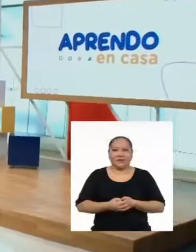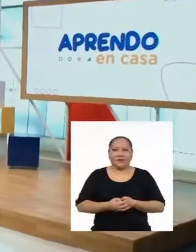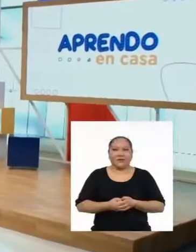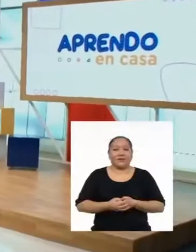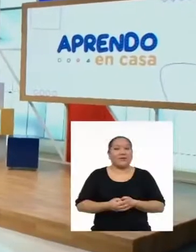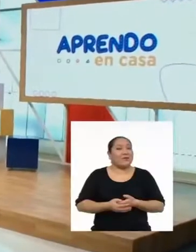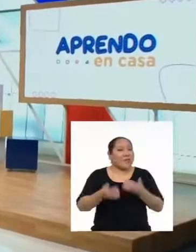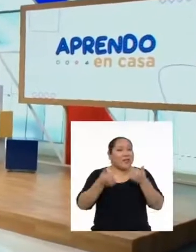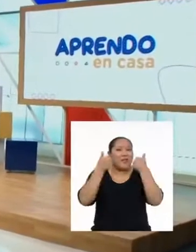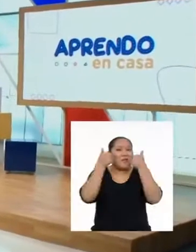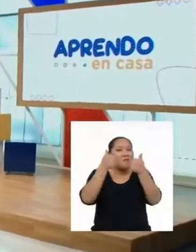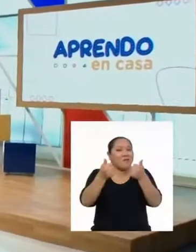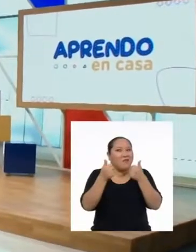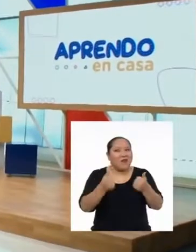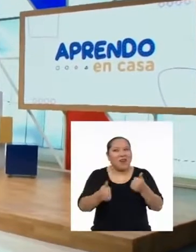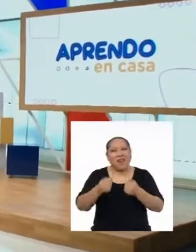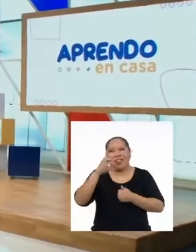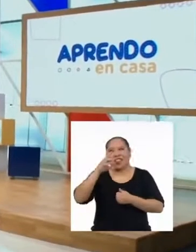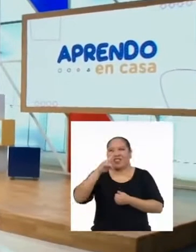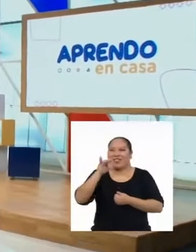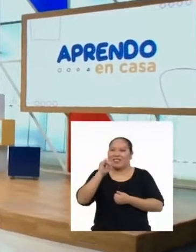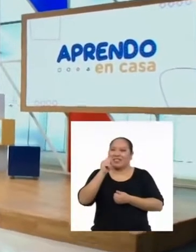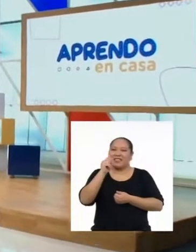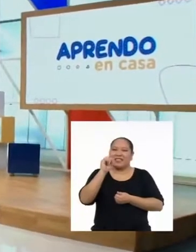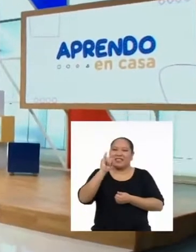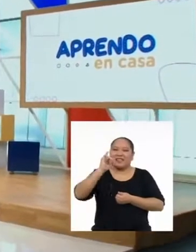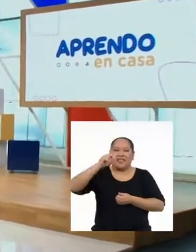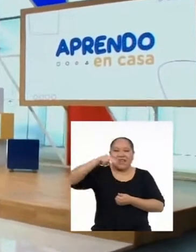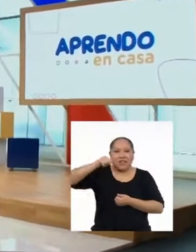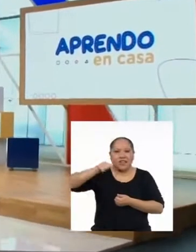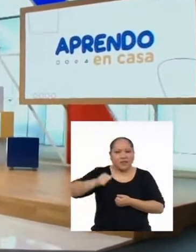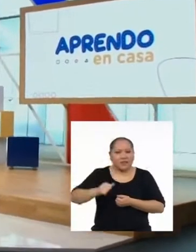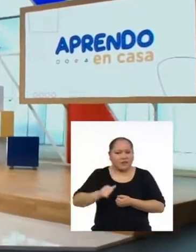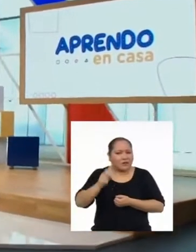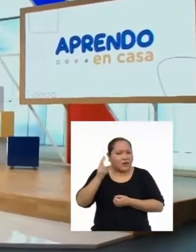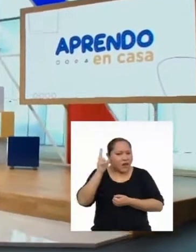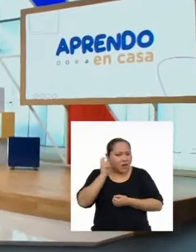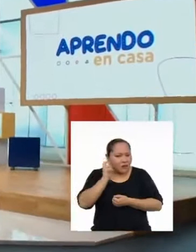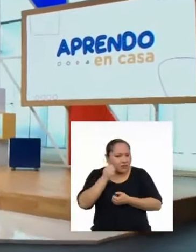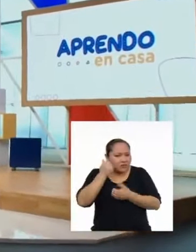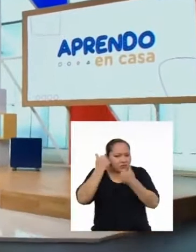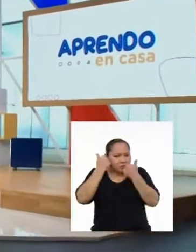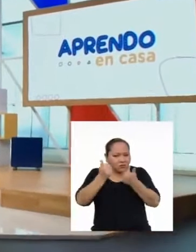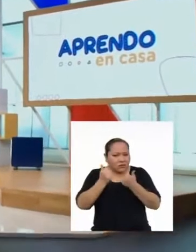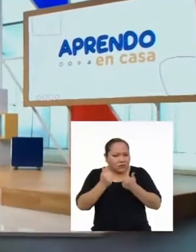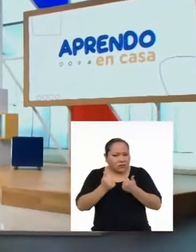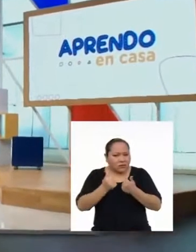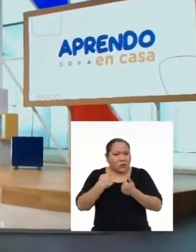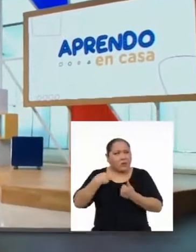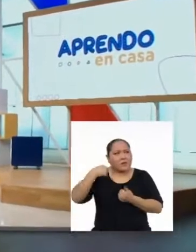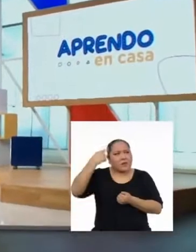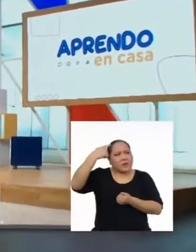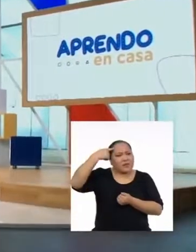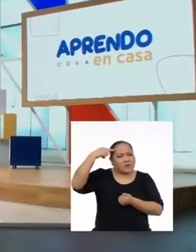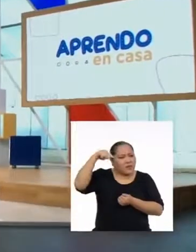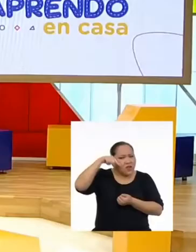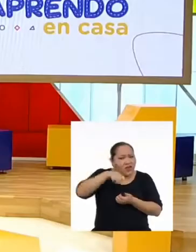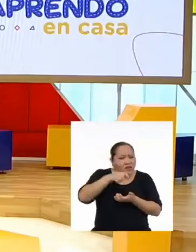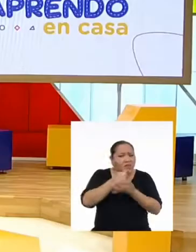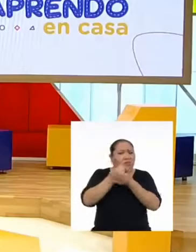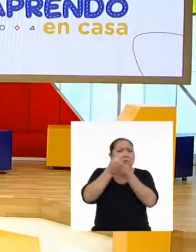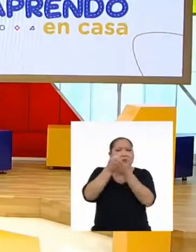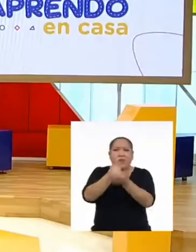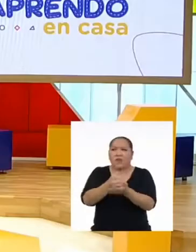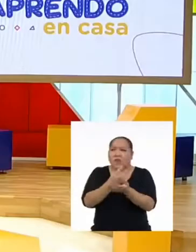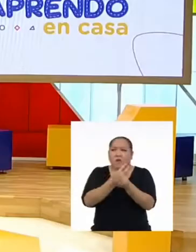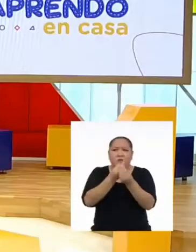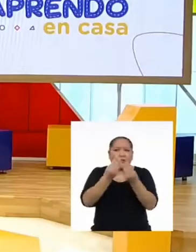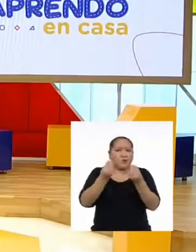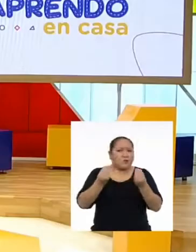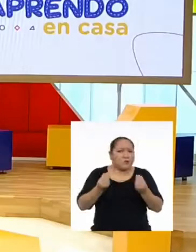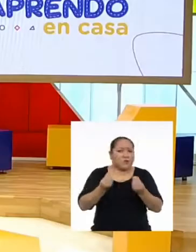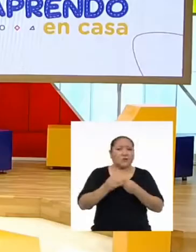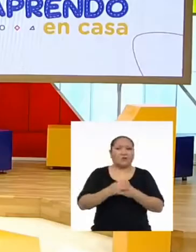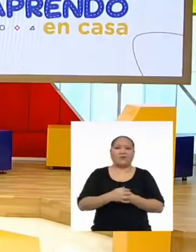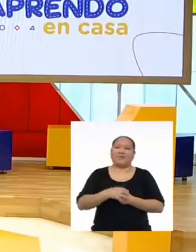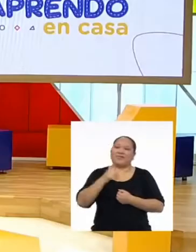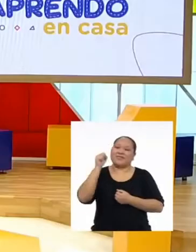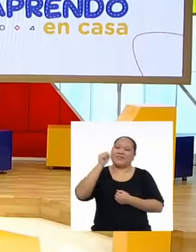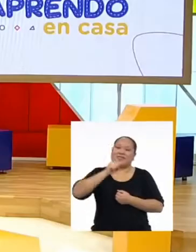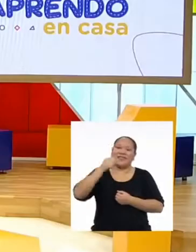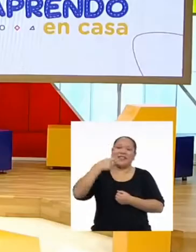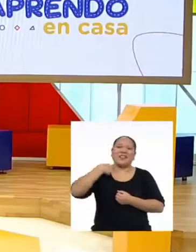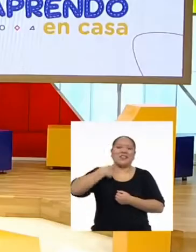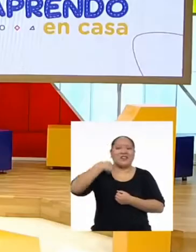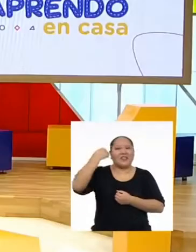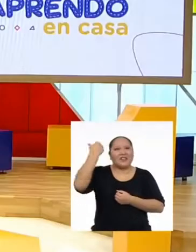¡Qué bueno, Cristina! Suena muy bien, yo creo que los va a ayudar un montón. Sí, yo